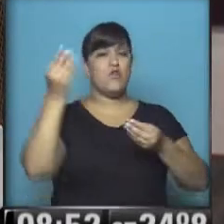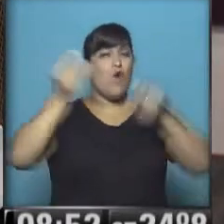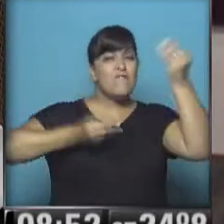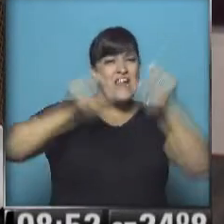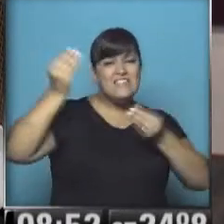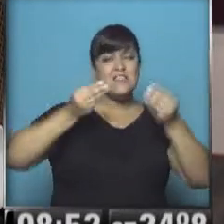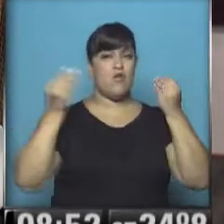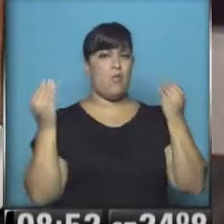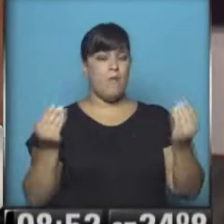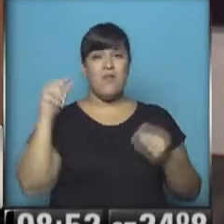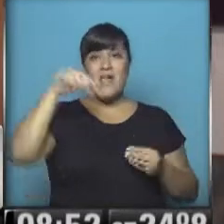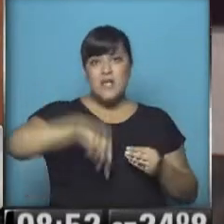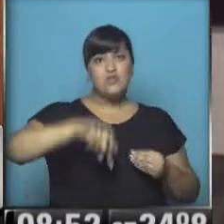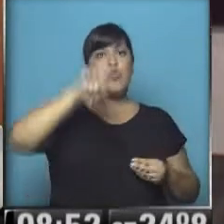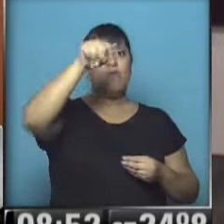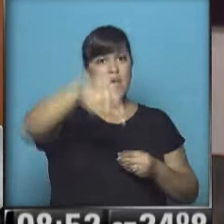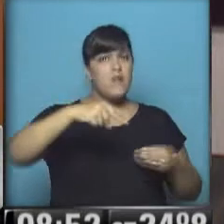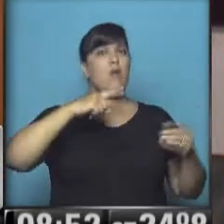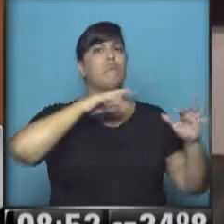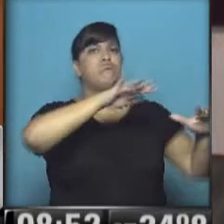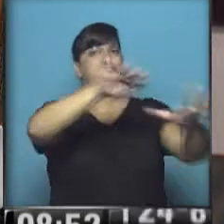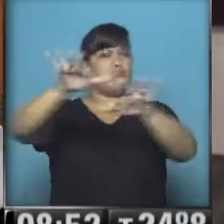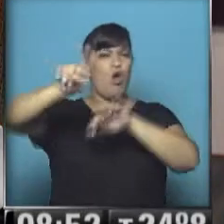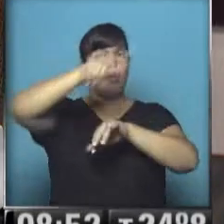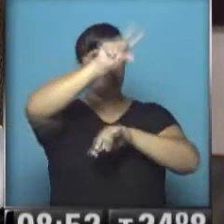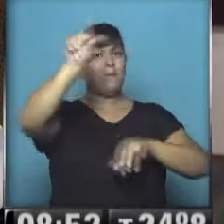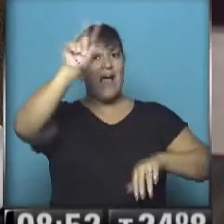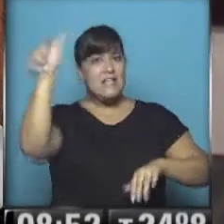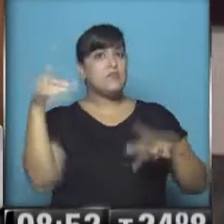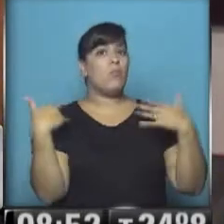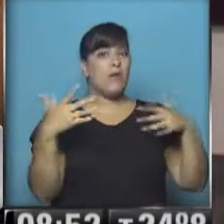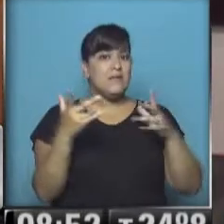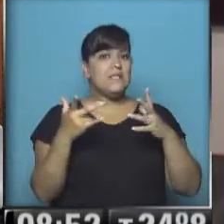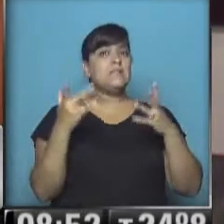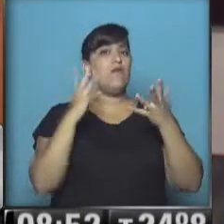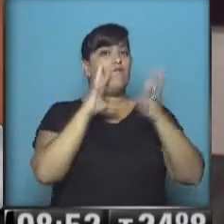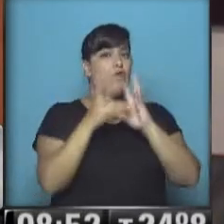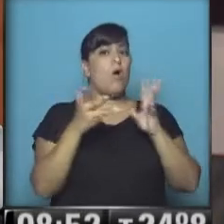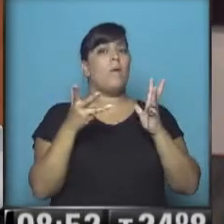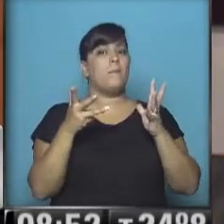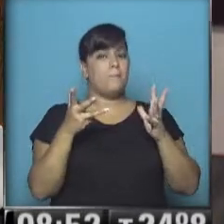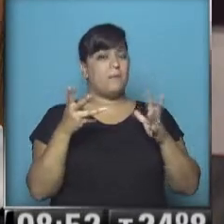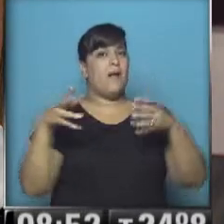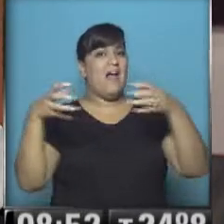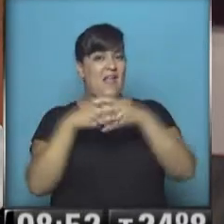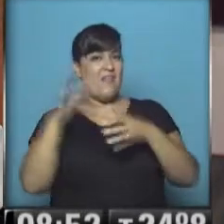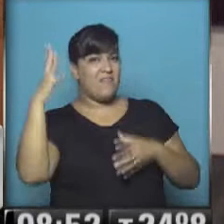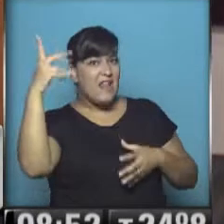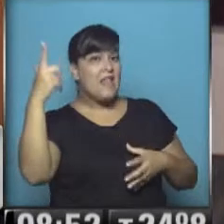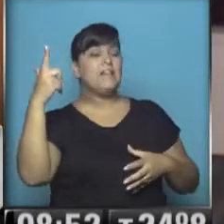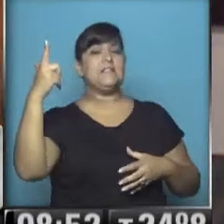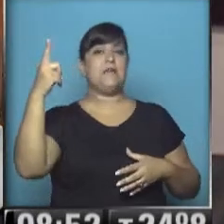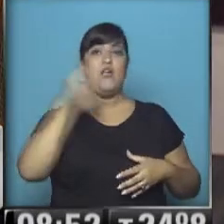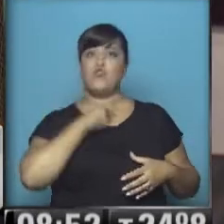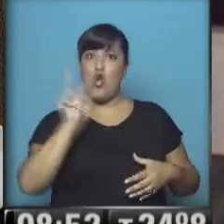porque esto también está generando muchas repercusiones en otros países porque puede ser el inicio de un cambio una ola que la derecha y el estableció no quiere qué